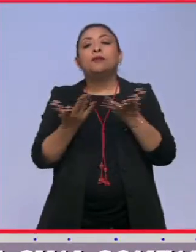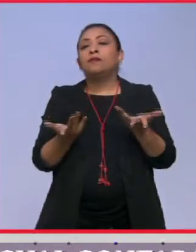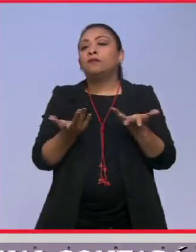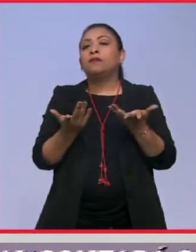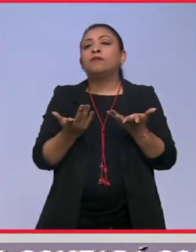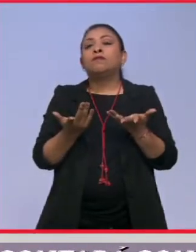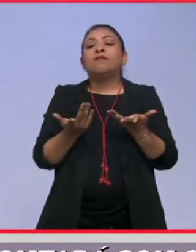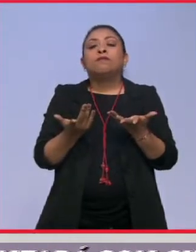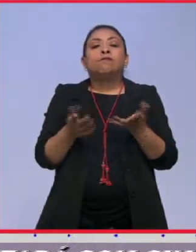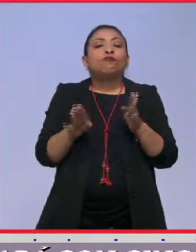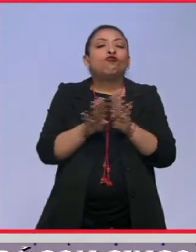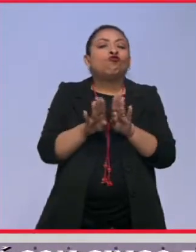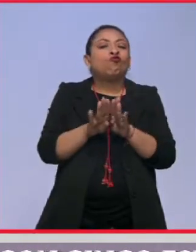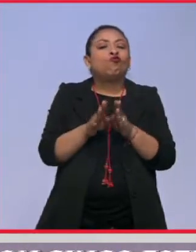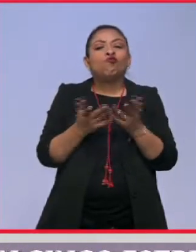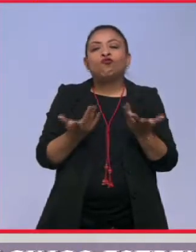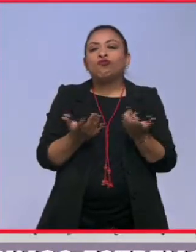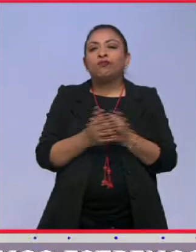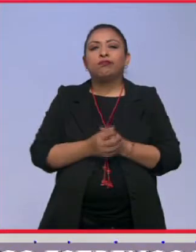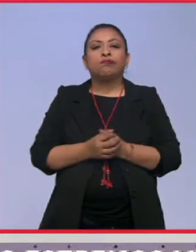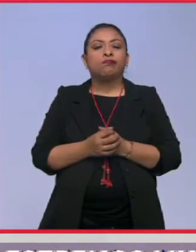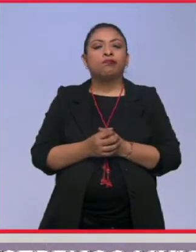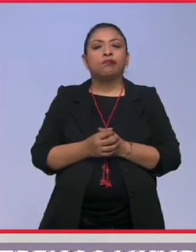una especie de